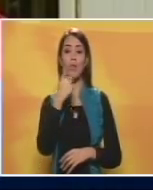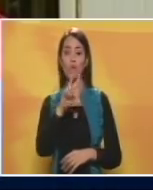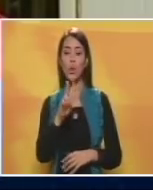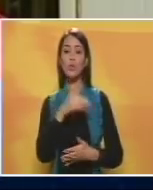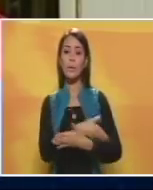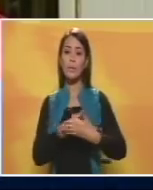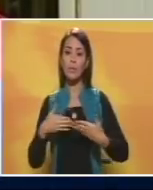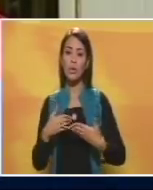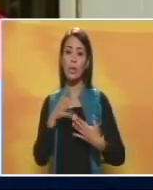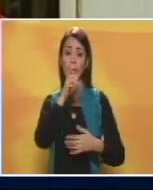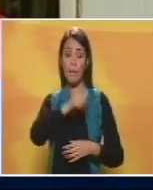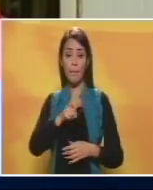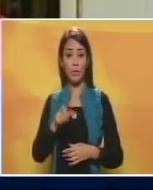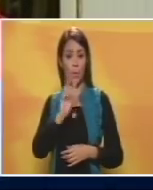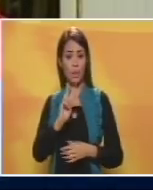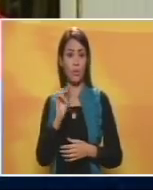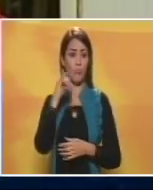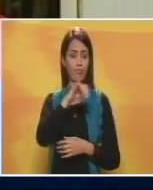de migrantes en el exterior.